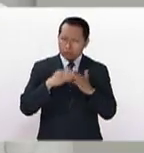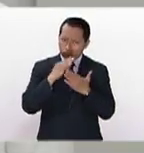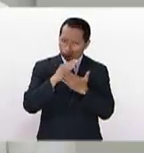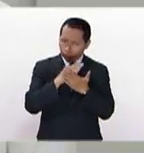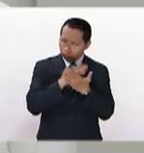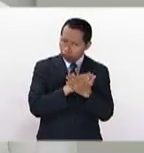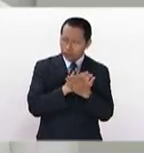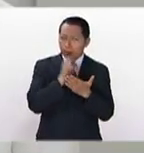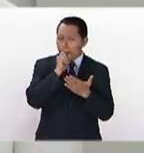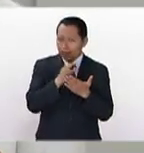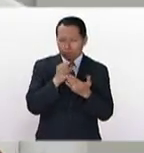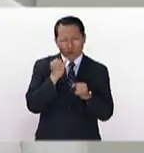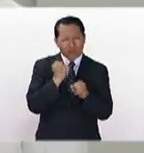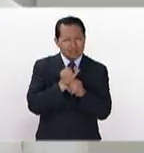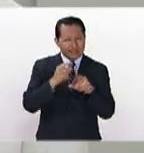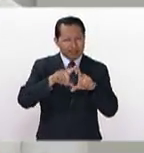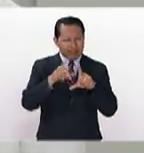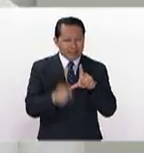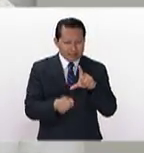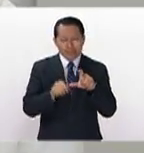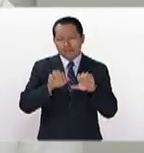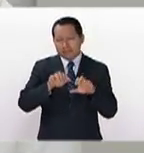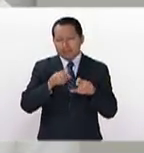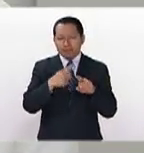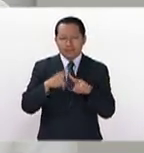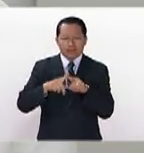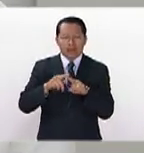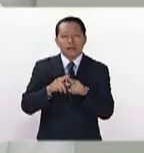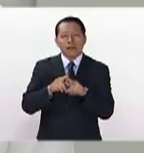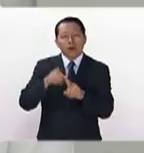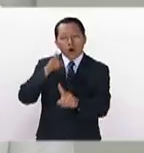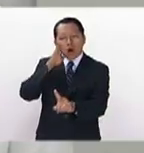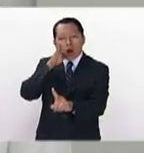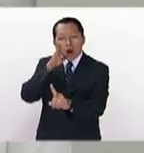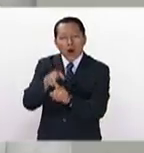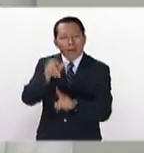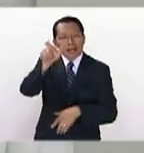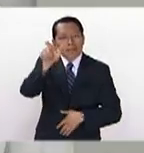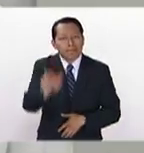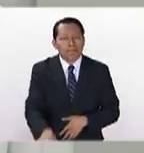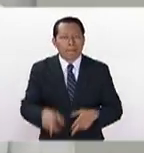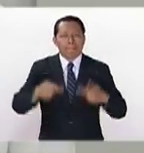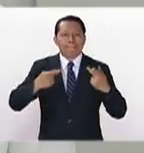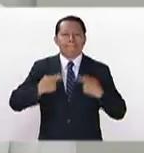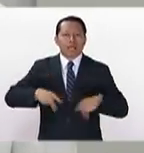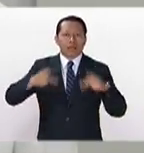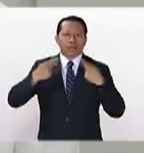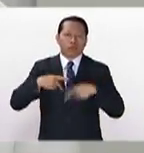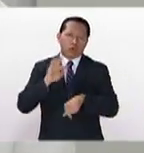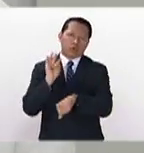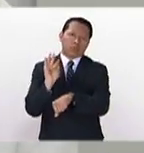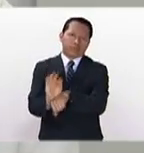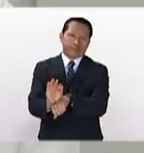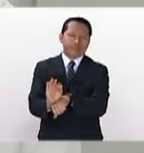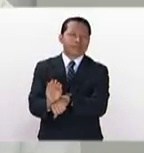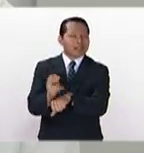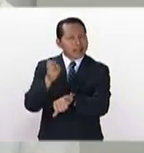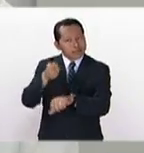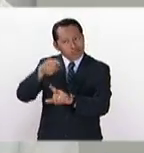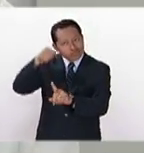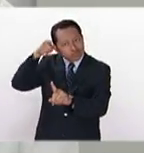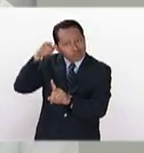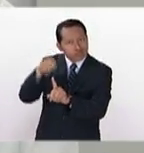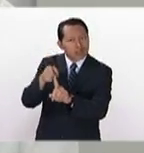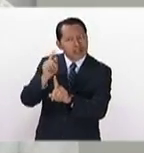la Estrategia Digital Nacional es la persona. Todas las estrategias, todos los servicios, toda la política pública está encaminada